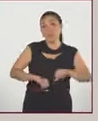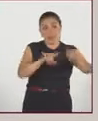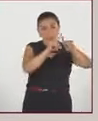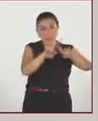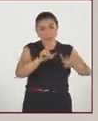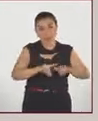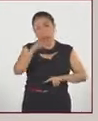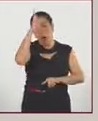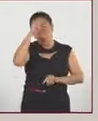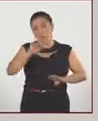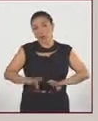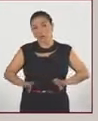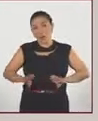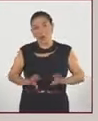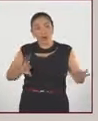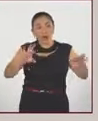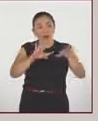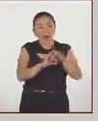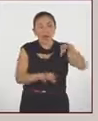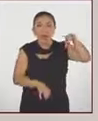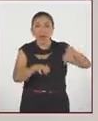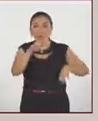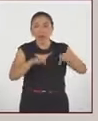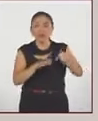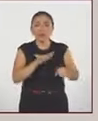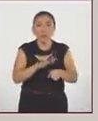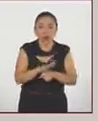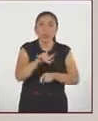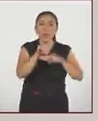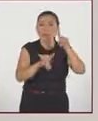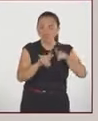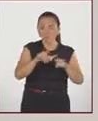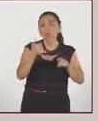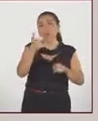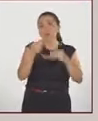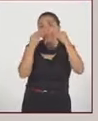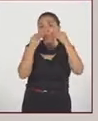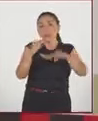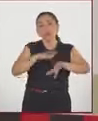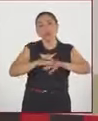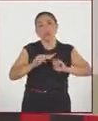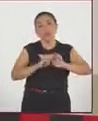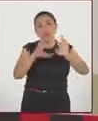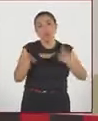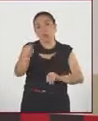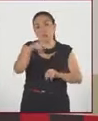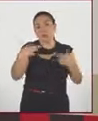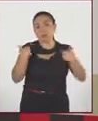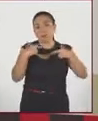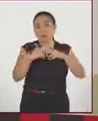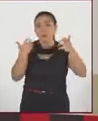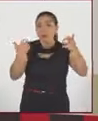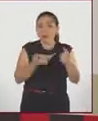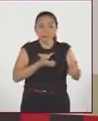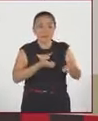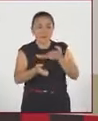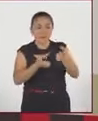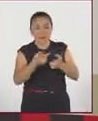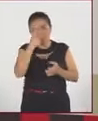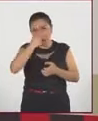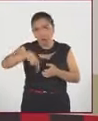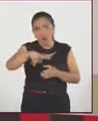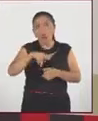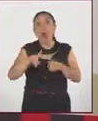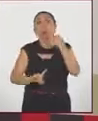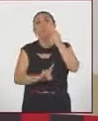según la capacidad y grupo etario. Hacer demostraciones claras por parte de los profesores de cada ejercicio para que no se vayan a